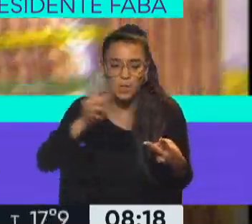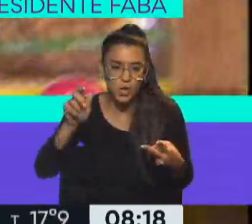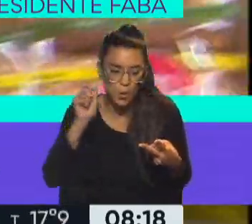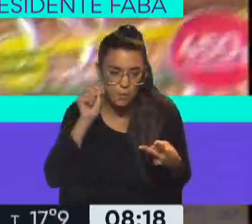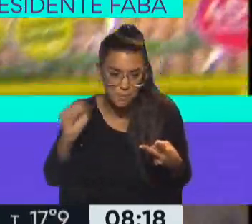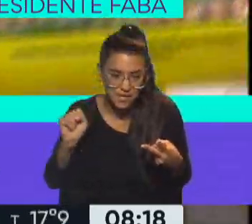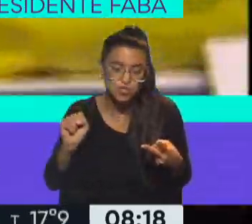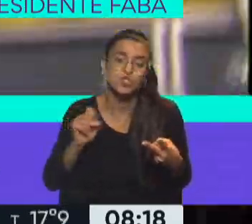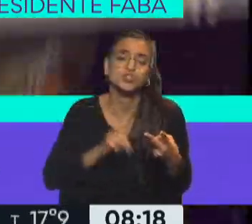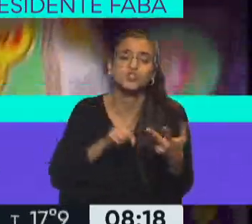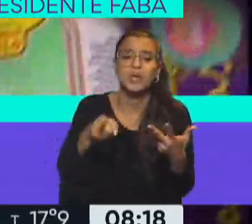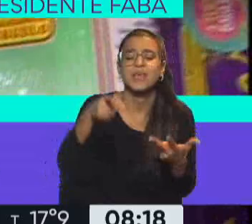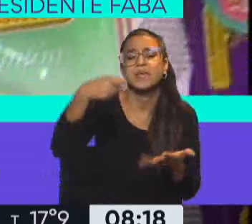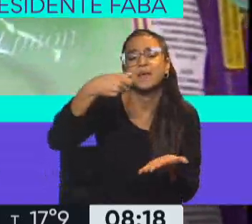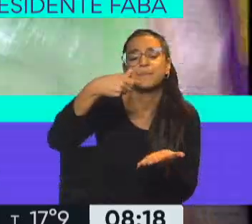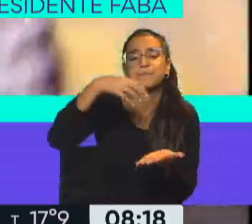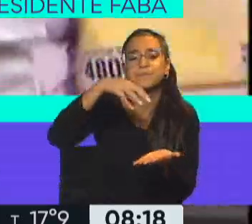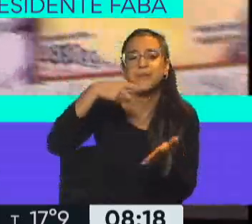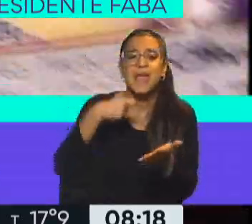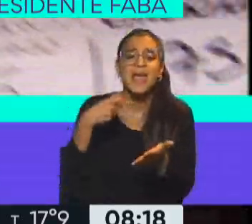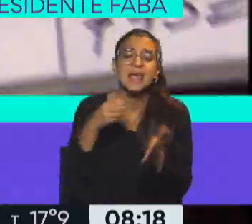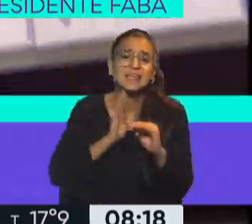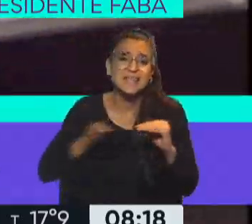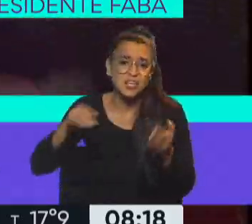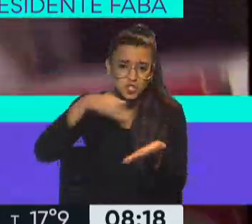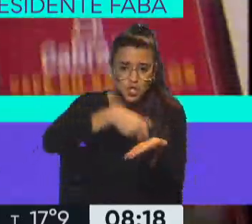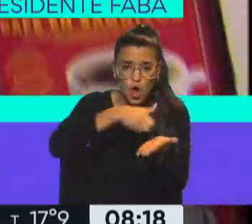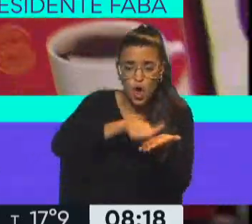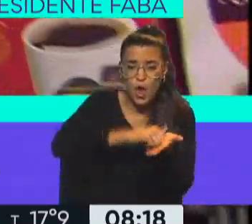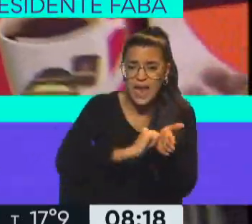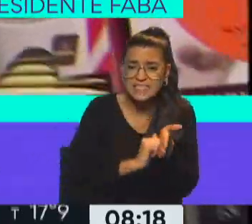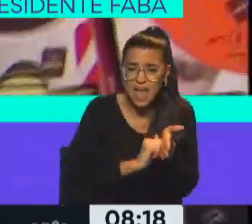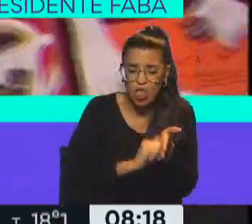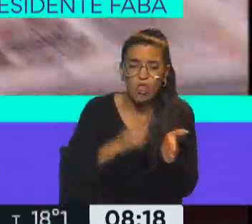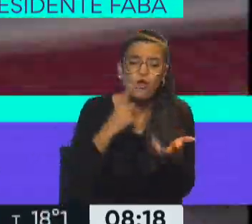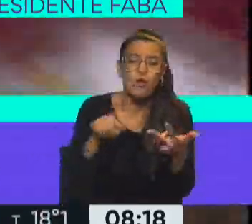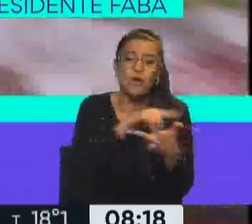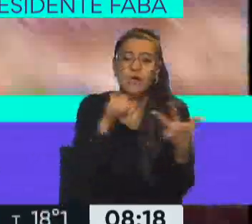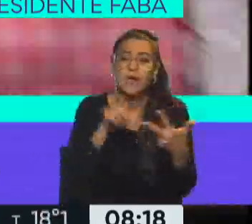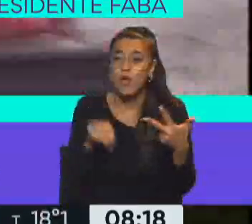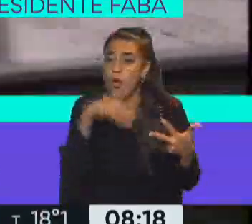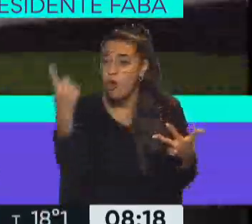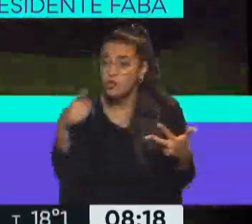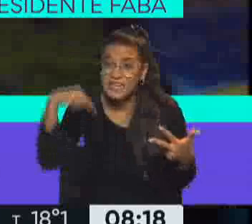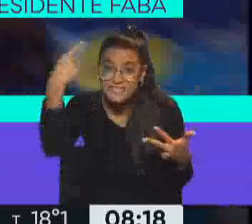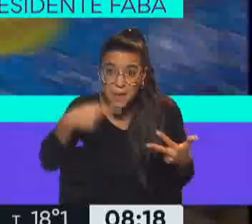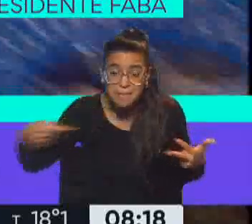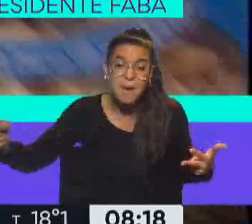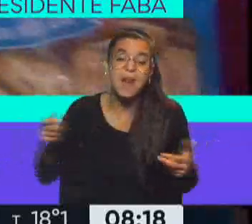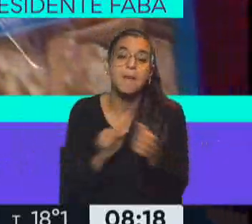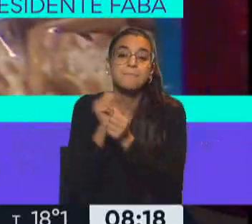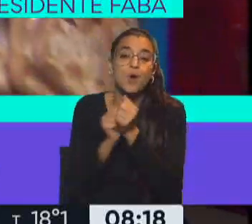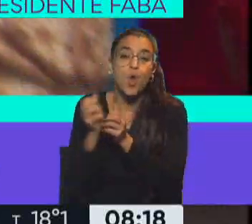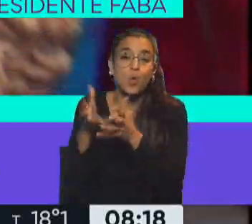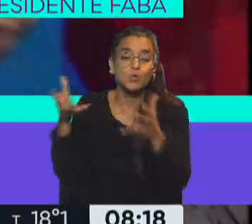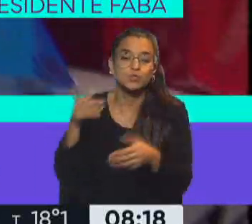400 gramos y un queso rallado la empresa francesa también puso a los tres productos a la semana estamos hablando